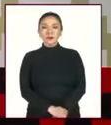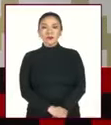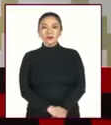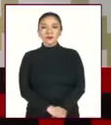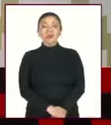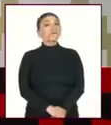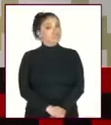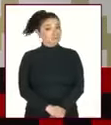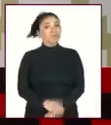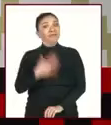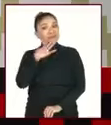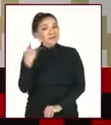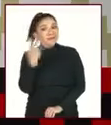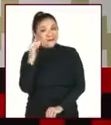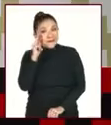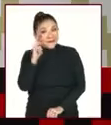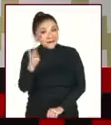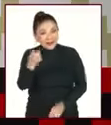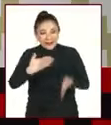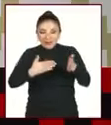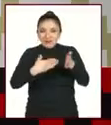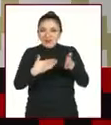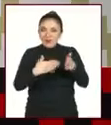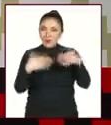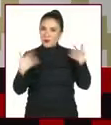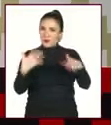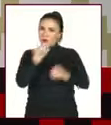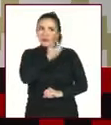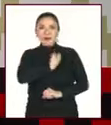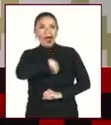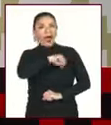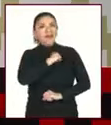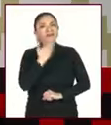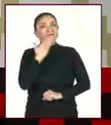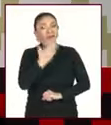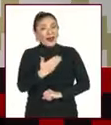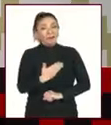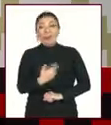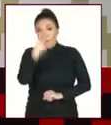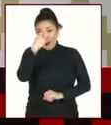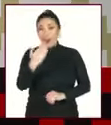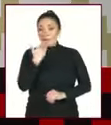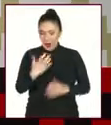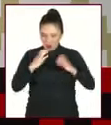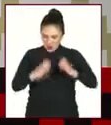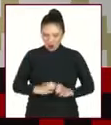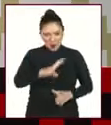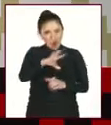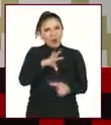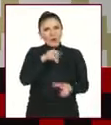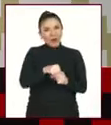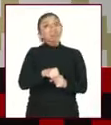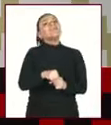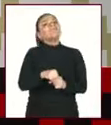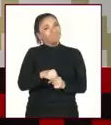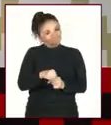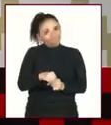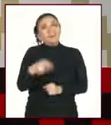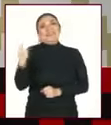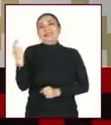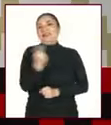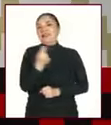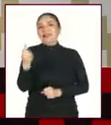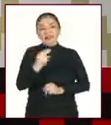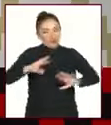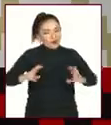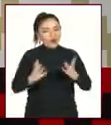Qué rico, ¿verdad? ¿Qué les parece esta deliciosa y nutritiva opción? Lograr un bienestar integral depende, considero yo, de todas